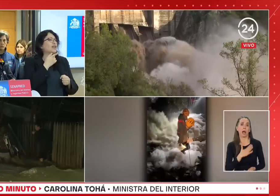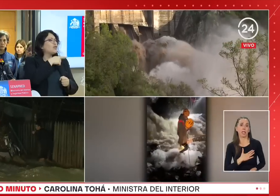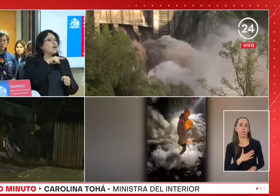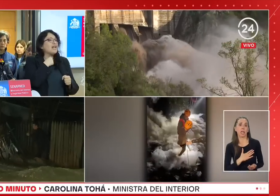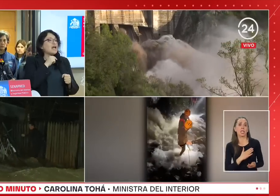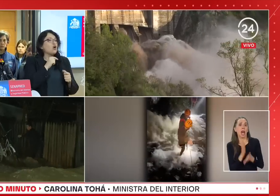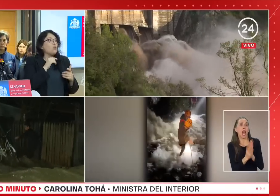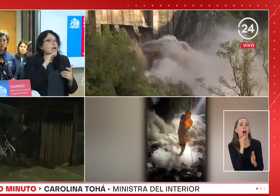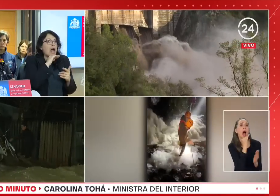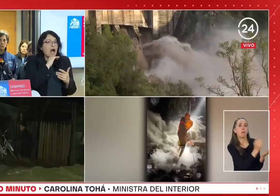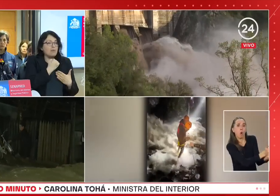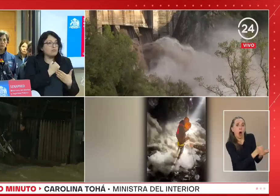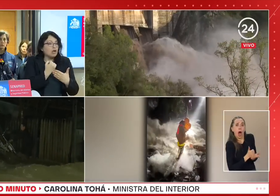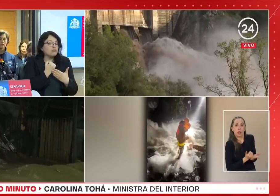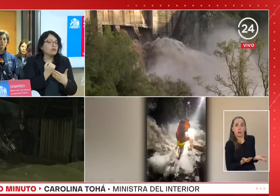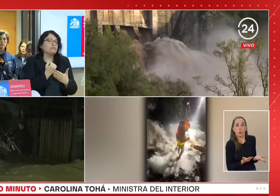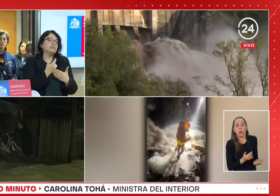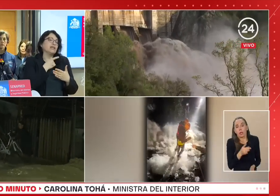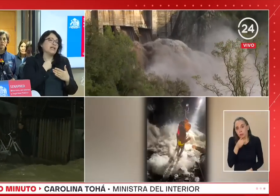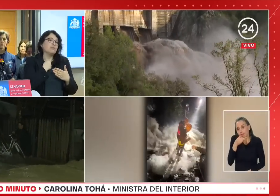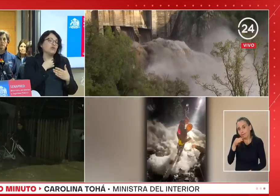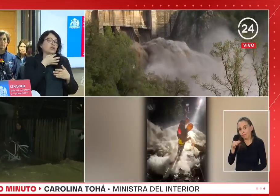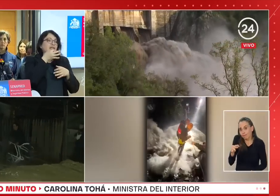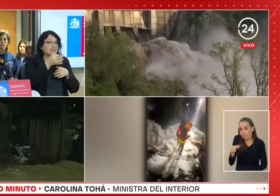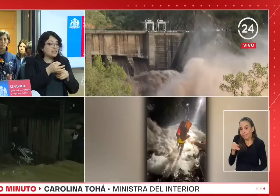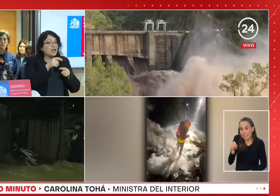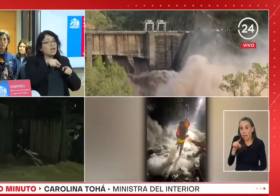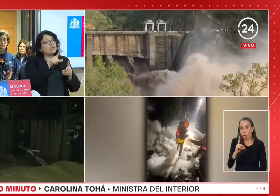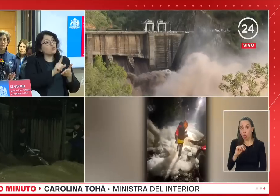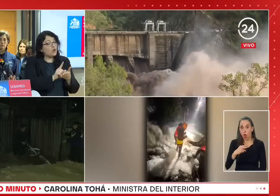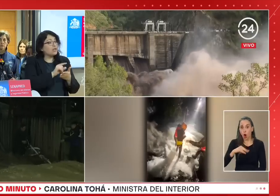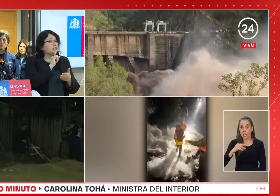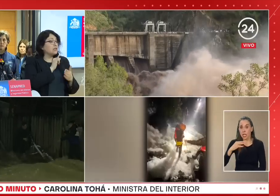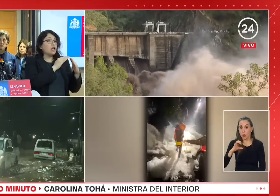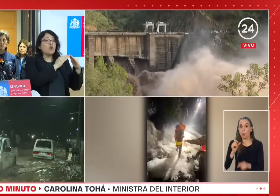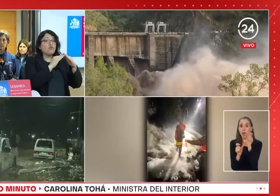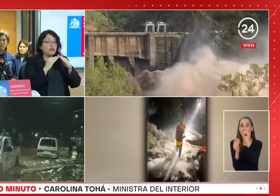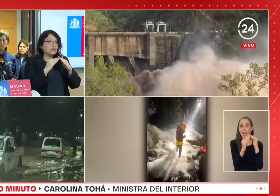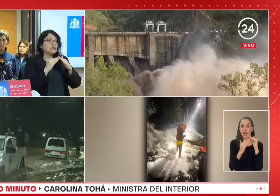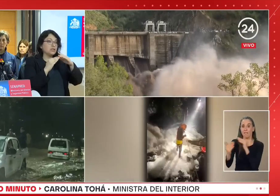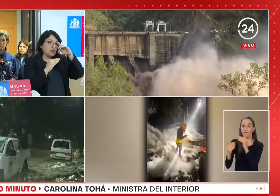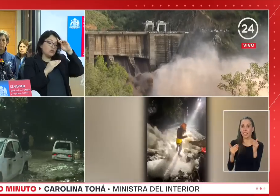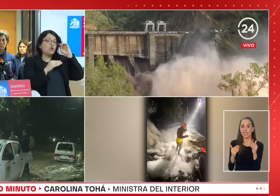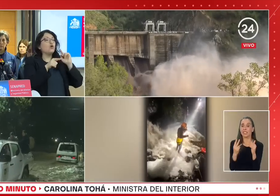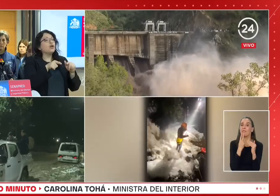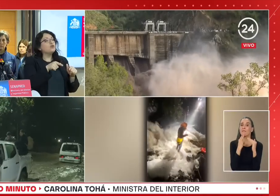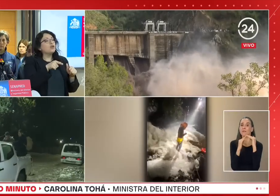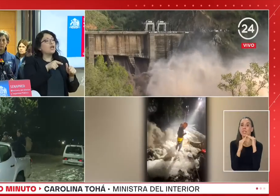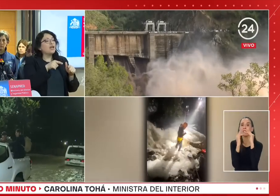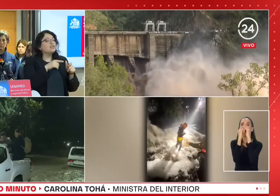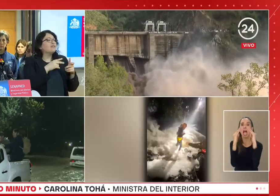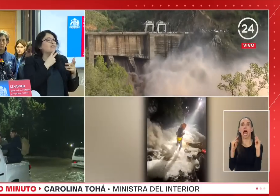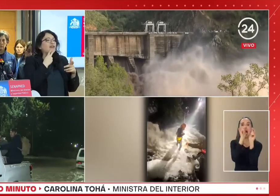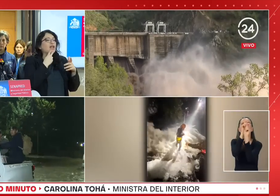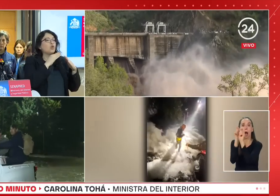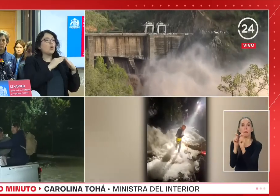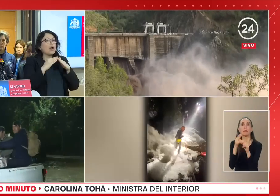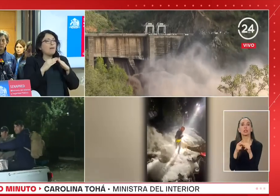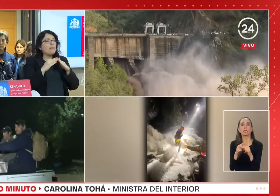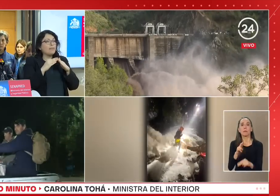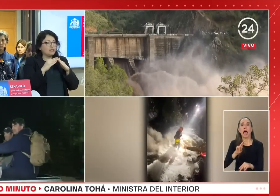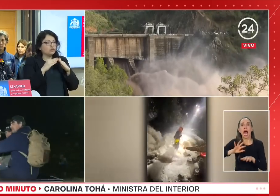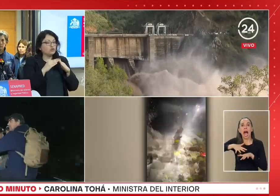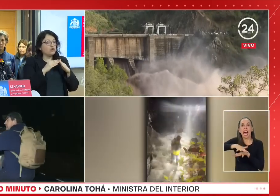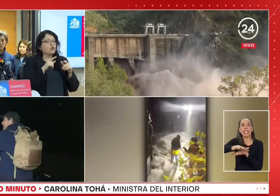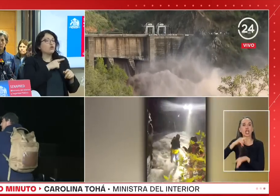querían más apuro en las ayudas y queremos decir en esa zona los vecinos corresponden a habitantes de un campamento que se llama río